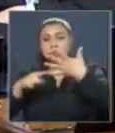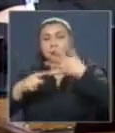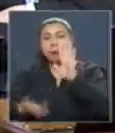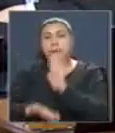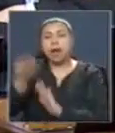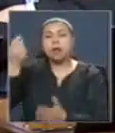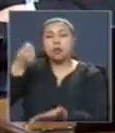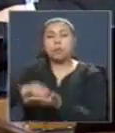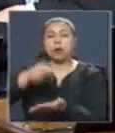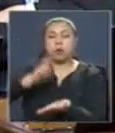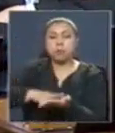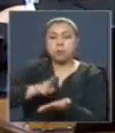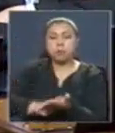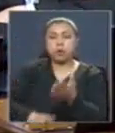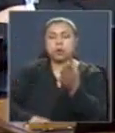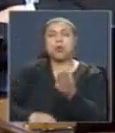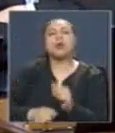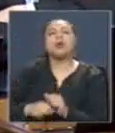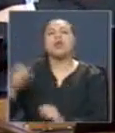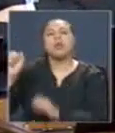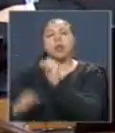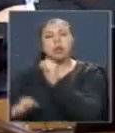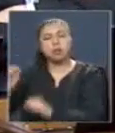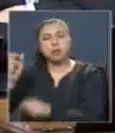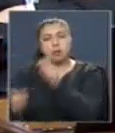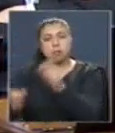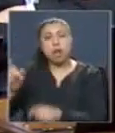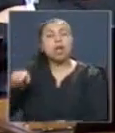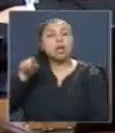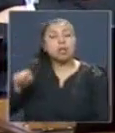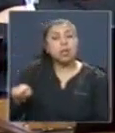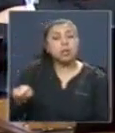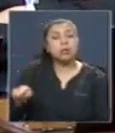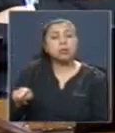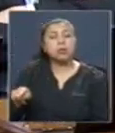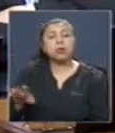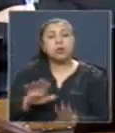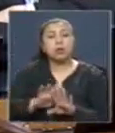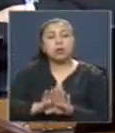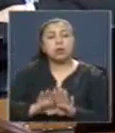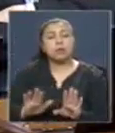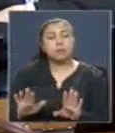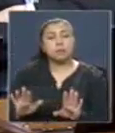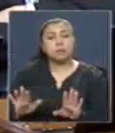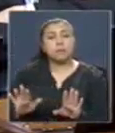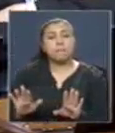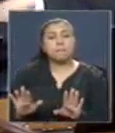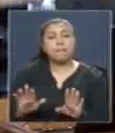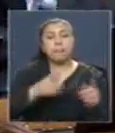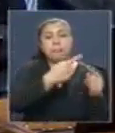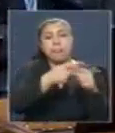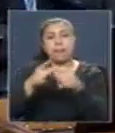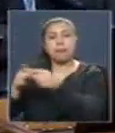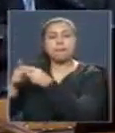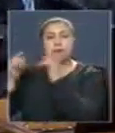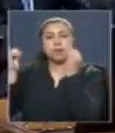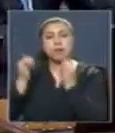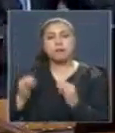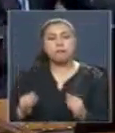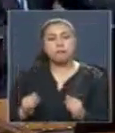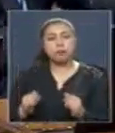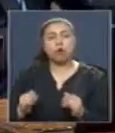impuesto global complementario. Y eso a través de terminar con diversos mecanismos